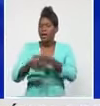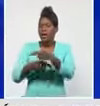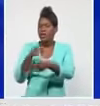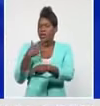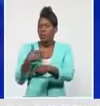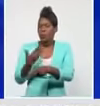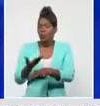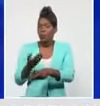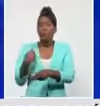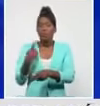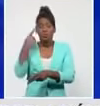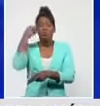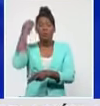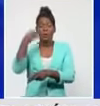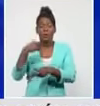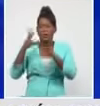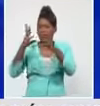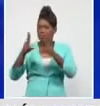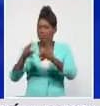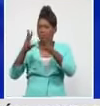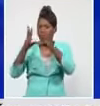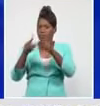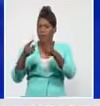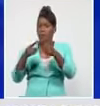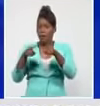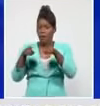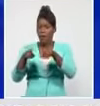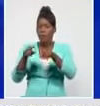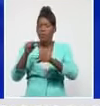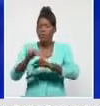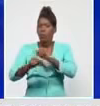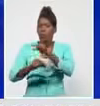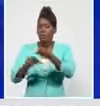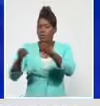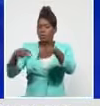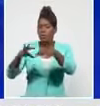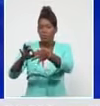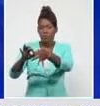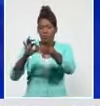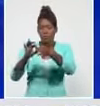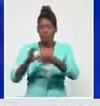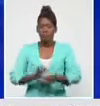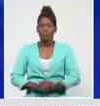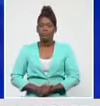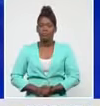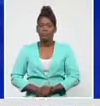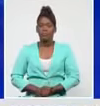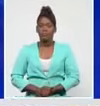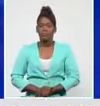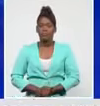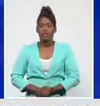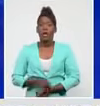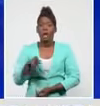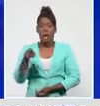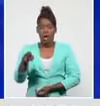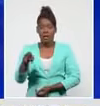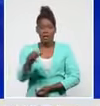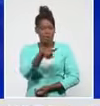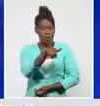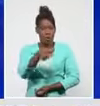bueno, que Santiago de Cuba complejiza la situación. Bueno, en Santiago los importados se da el mismo tratamiento